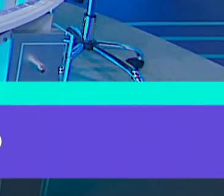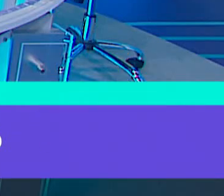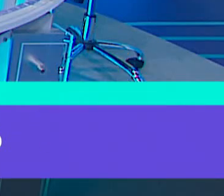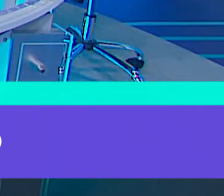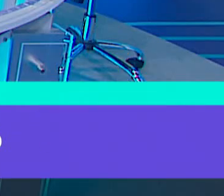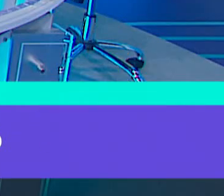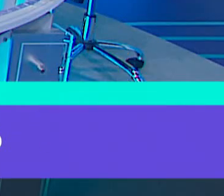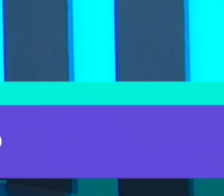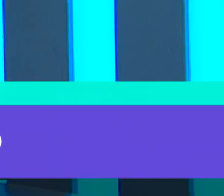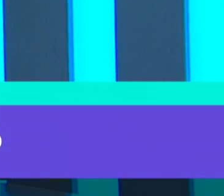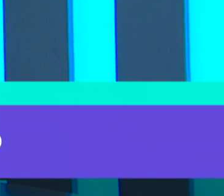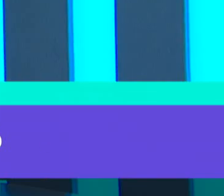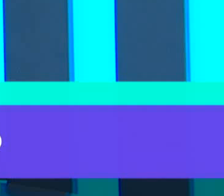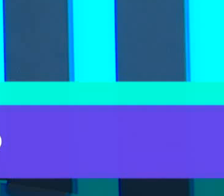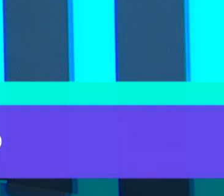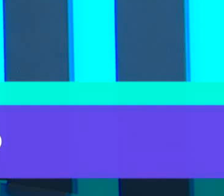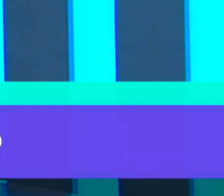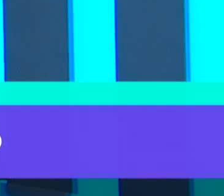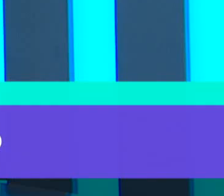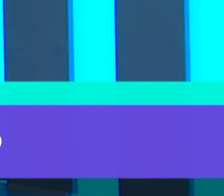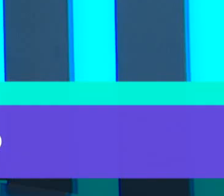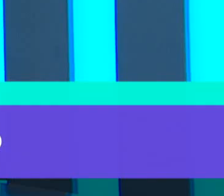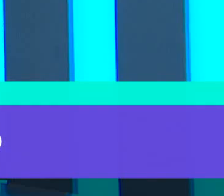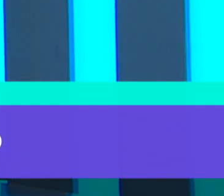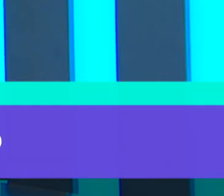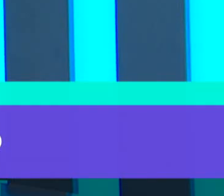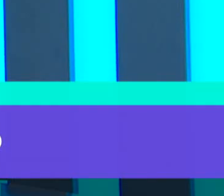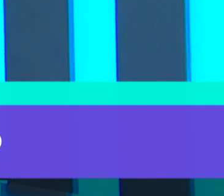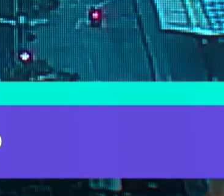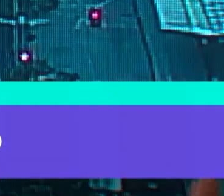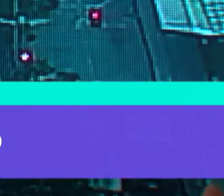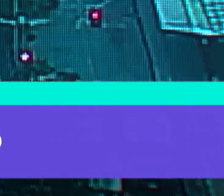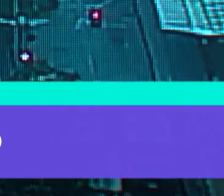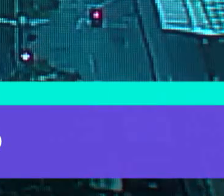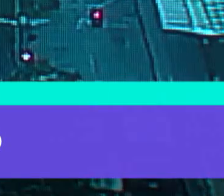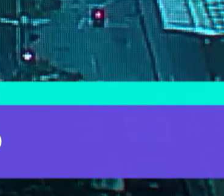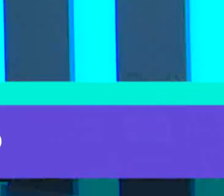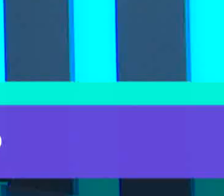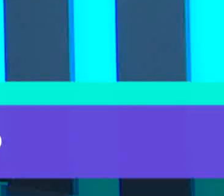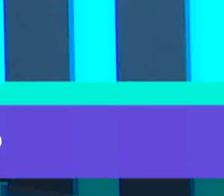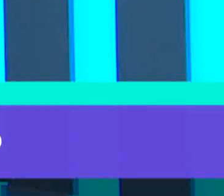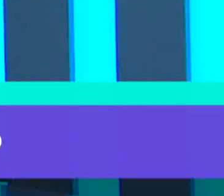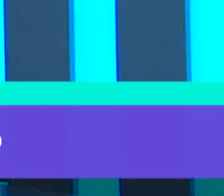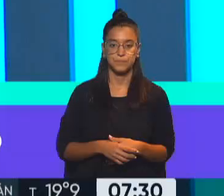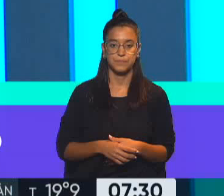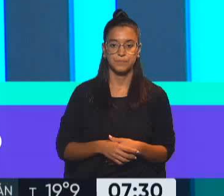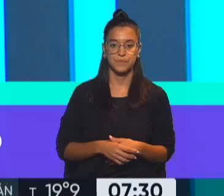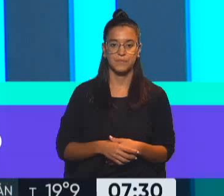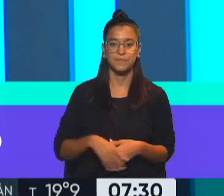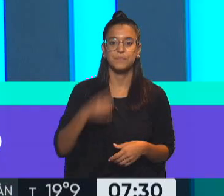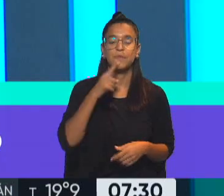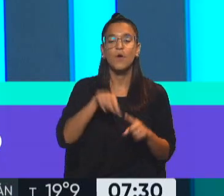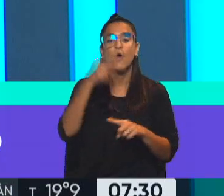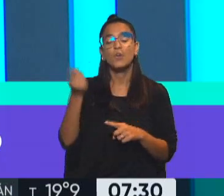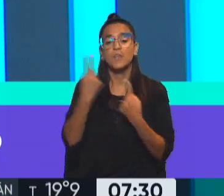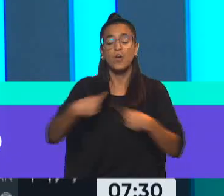entendimiento no solamente de los gobernadores sino que pasaron por el congreso las cámaras empresarias las pequeñas y medianas empresas las entidades gremiales y otro dato